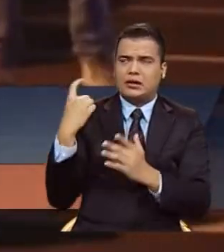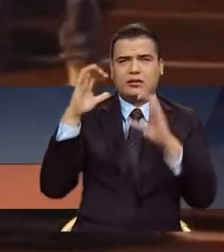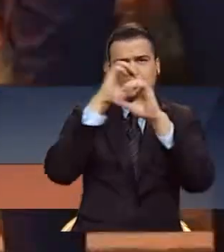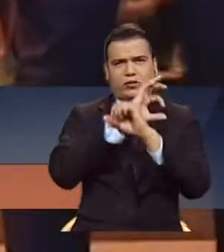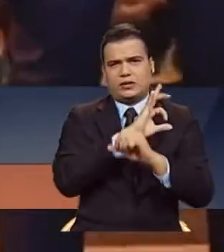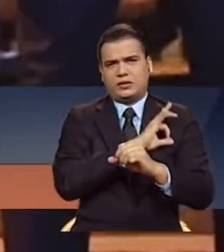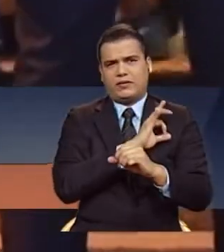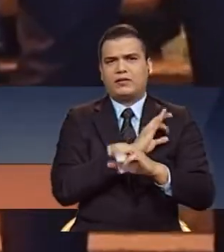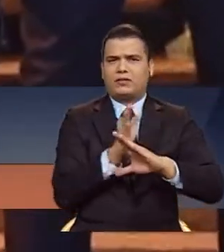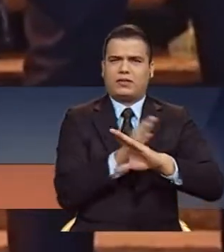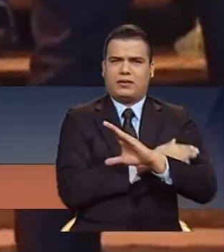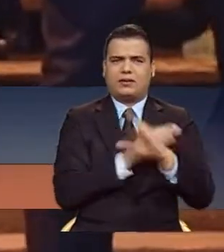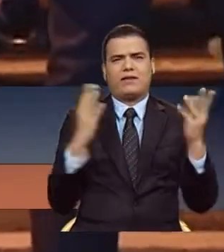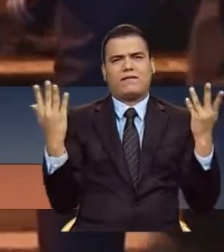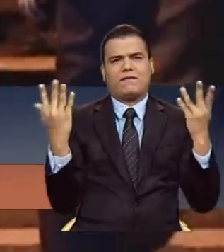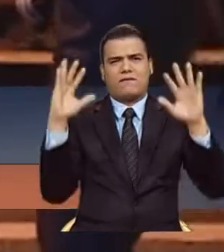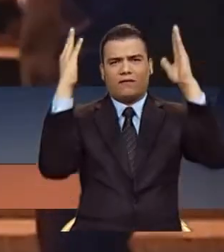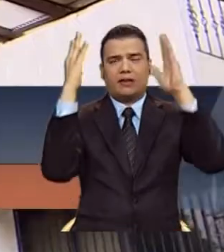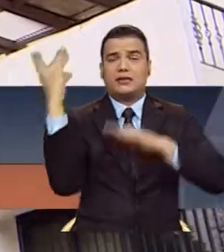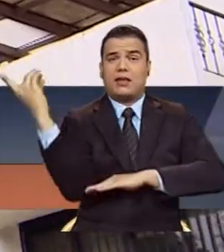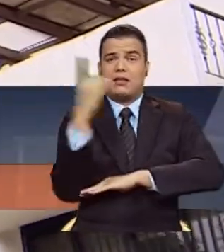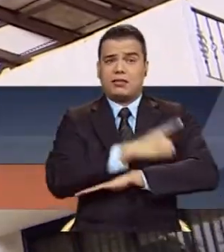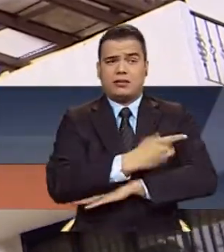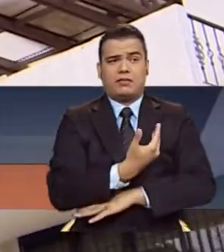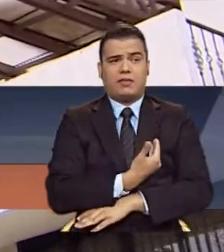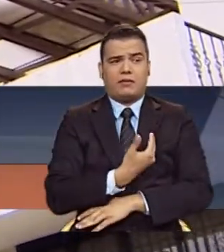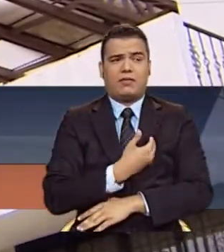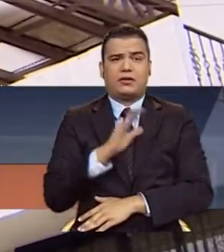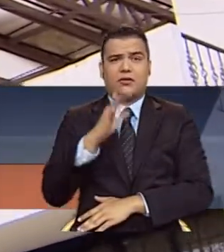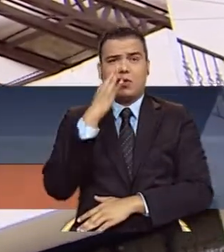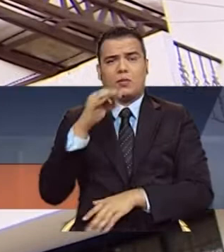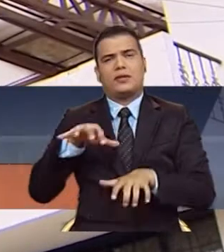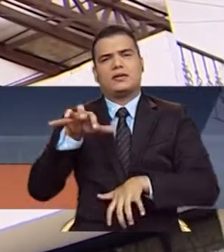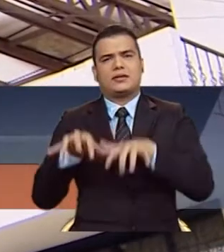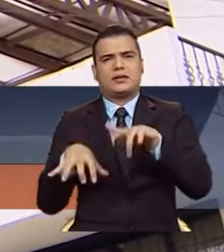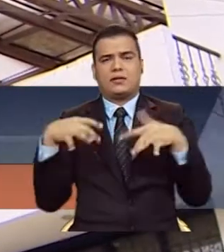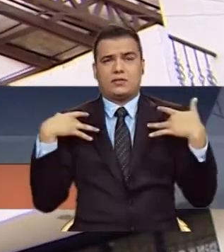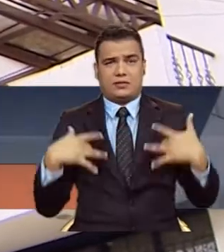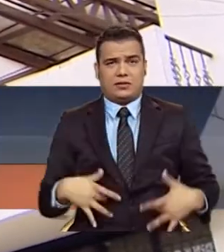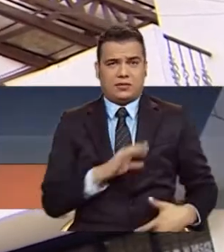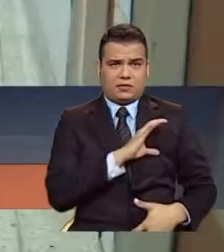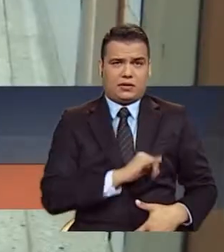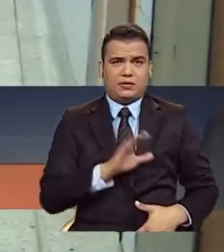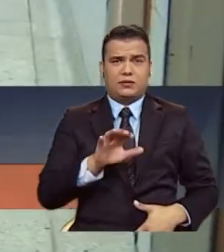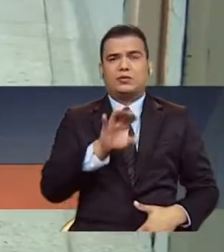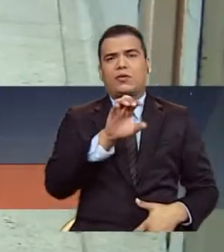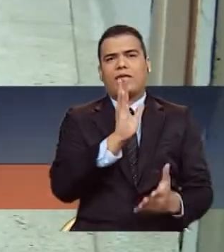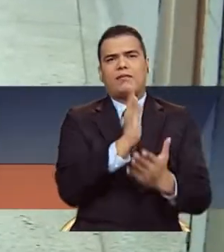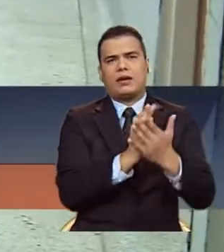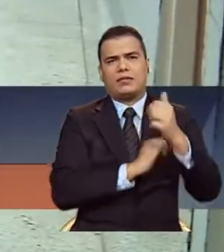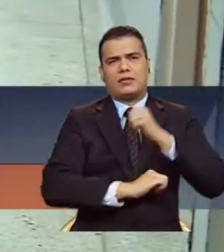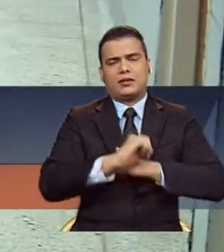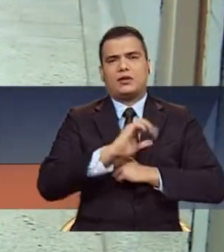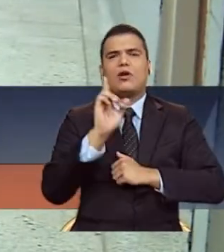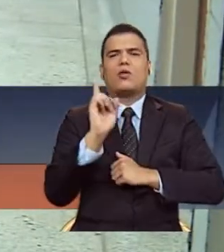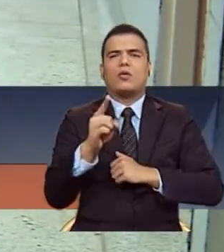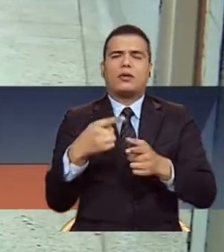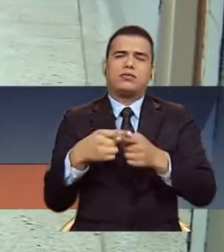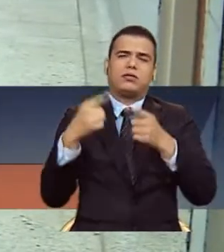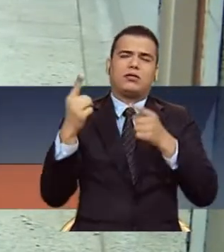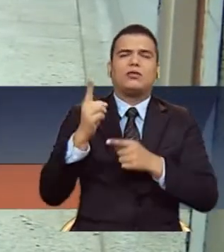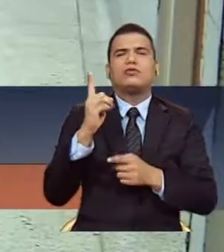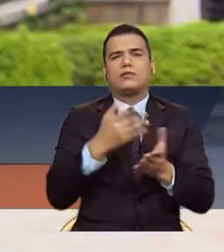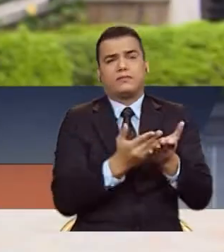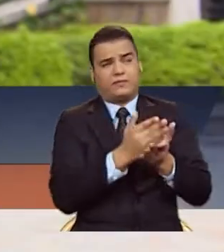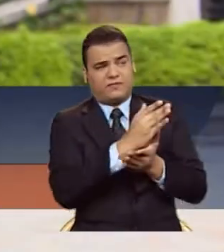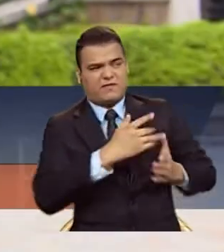sábado previo a la celebración del Día de la Madre. Según el secretario de Salud de Cali, nueve de los lesionados son por riña con arma